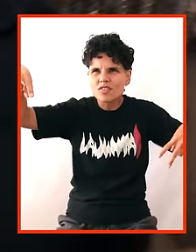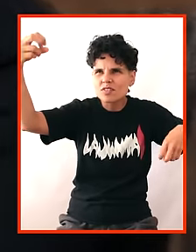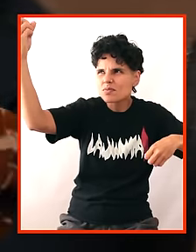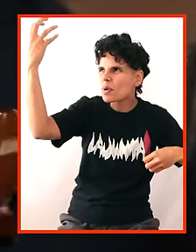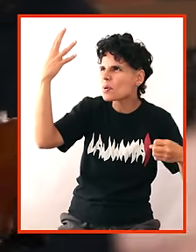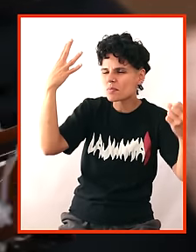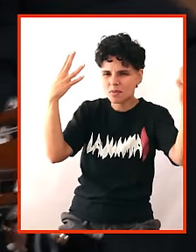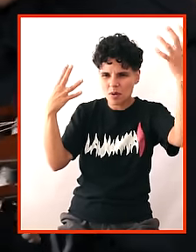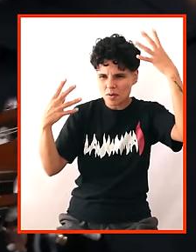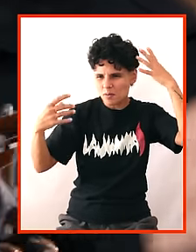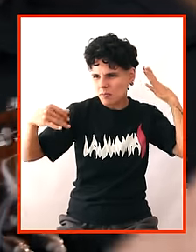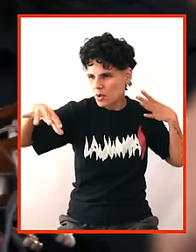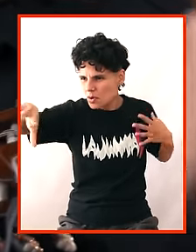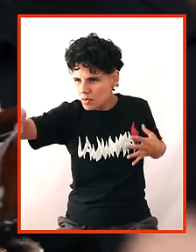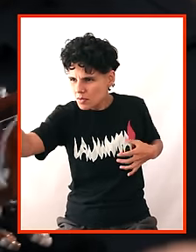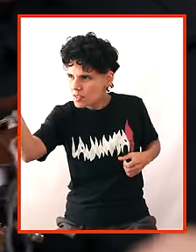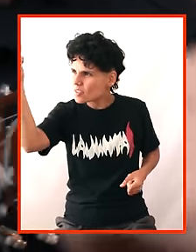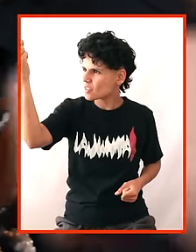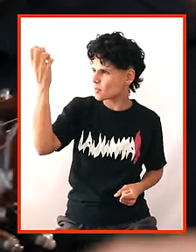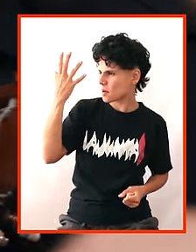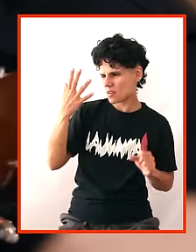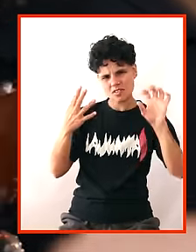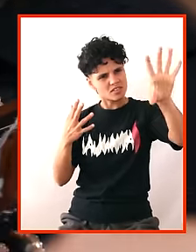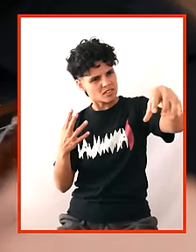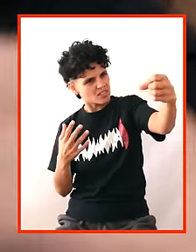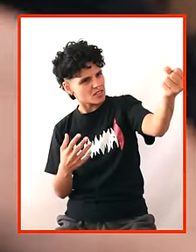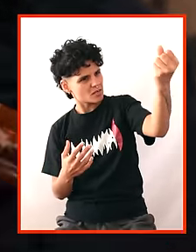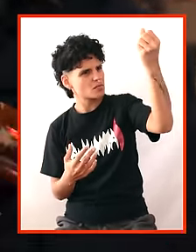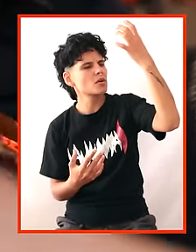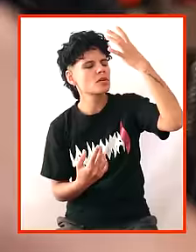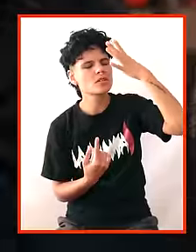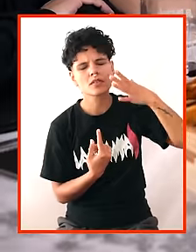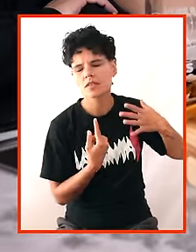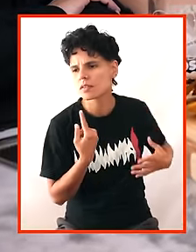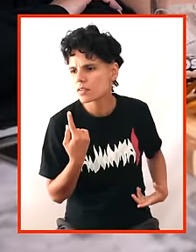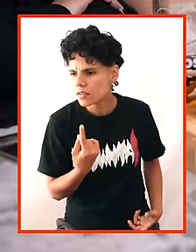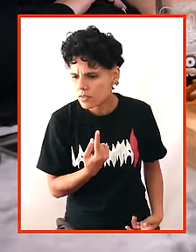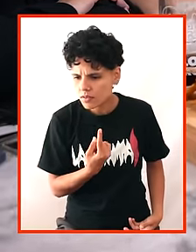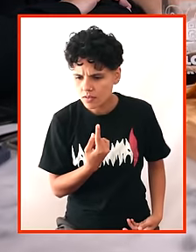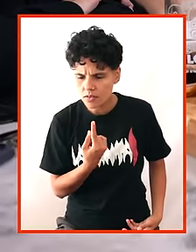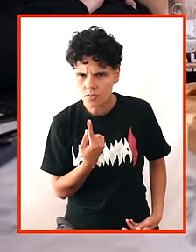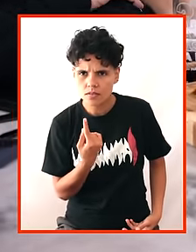Ahora que estás aquí en medio de la soledad,